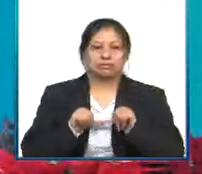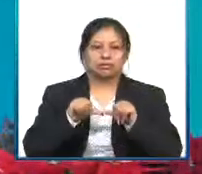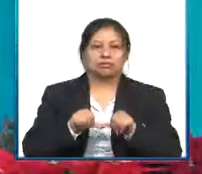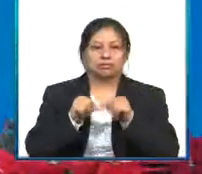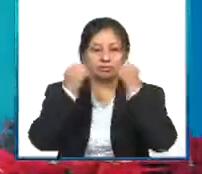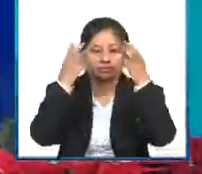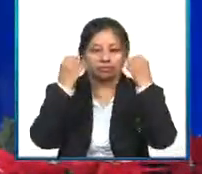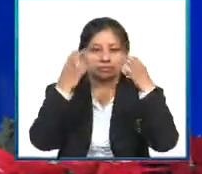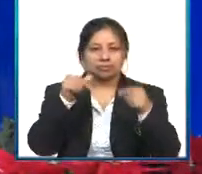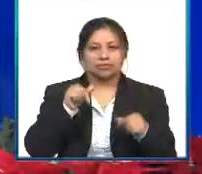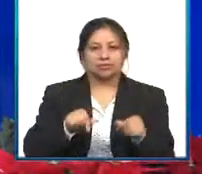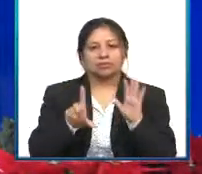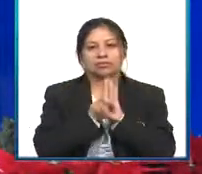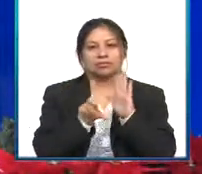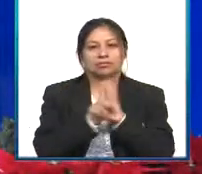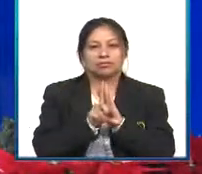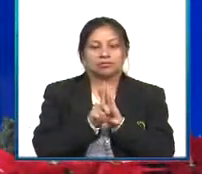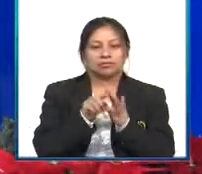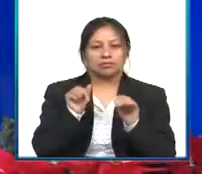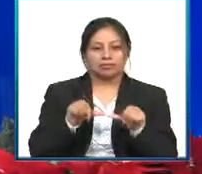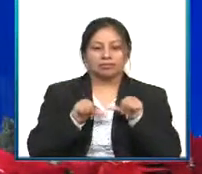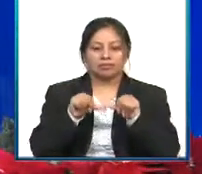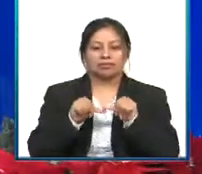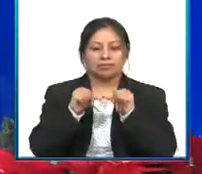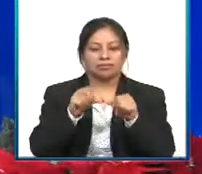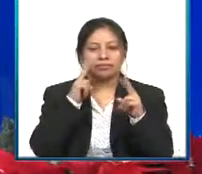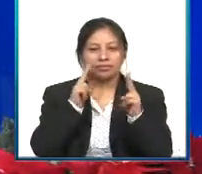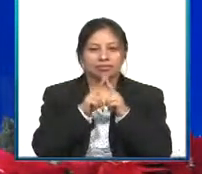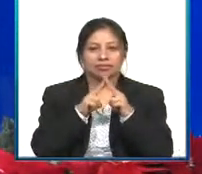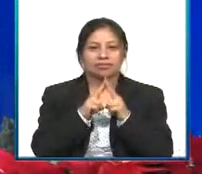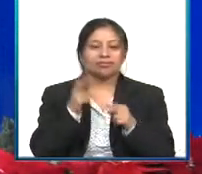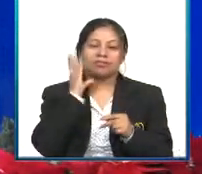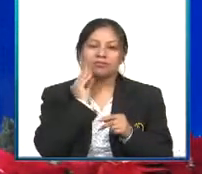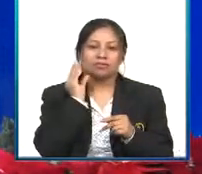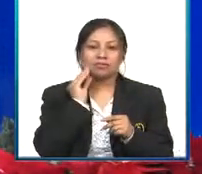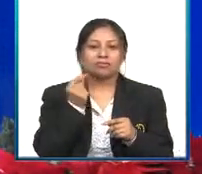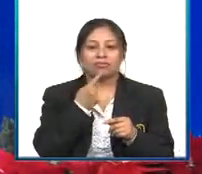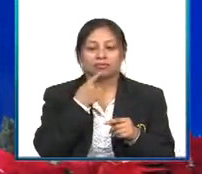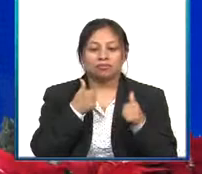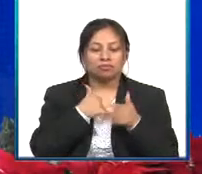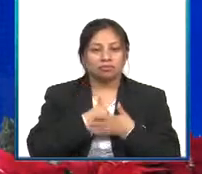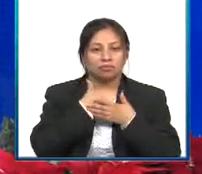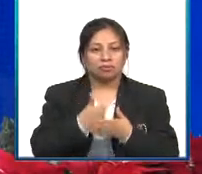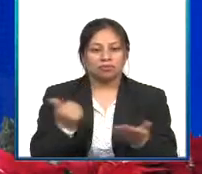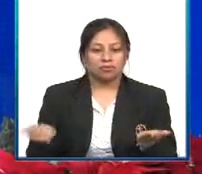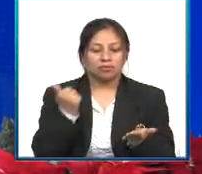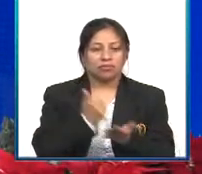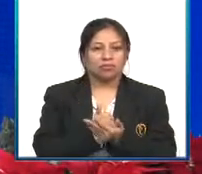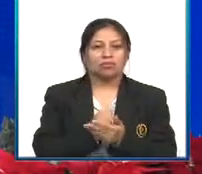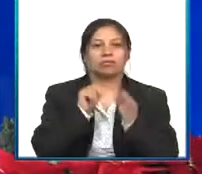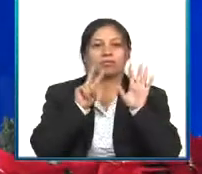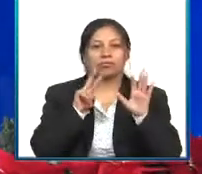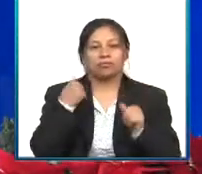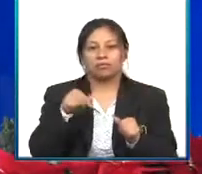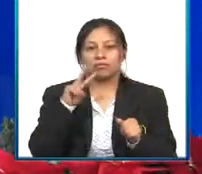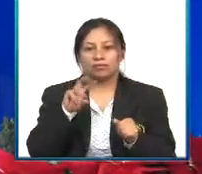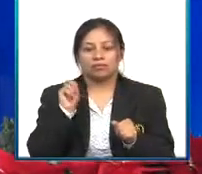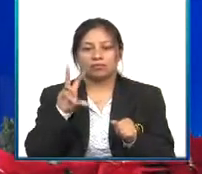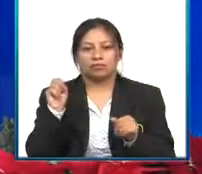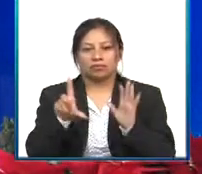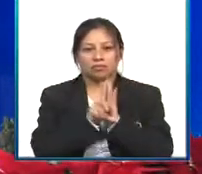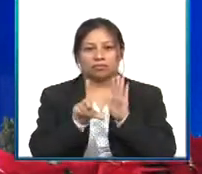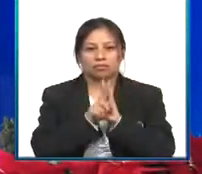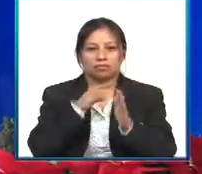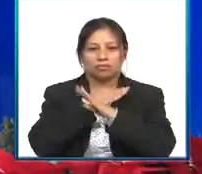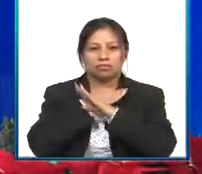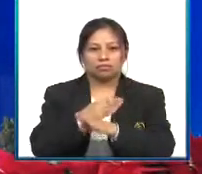Continuando con más información en Espacio Legislativo, en el siguiente reportaje, varios expertos hablan de los beneficios de la aprobación del Decreto 7-2020, Ley